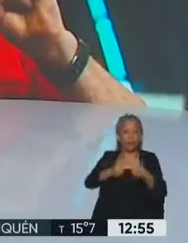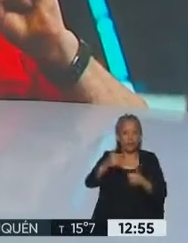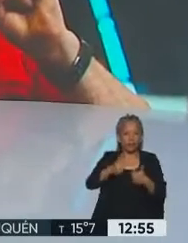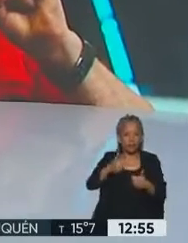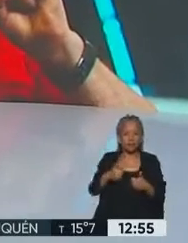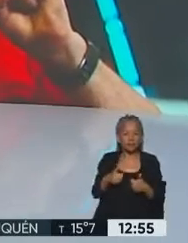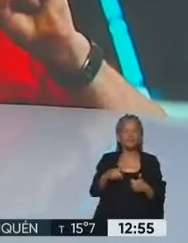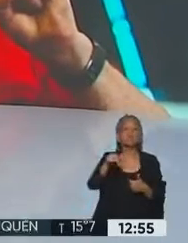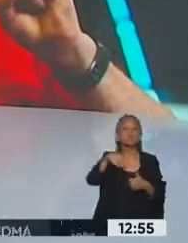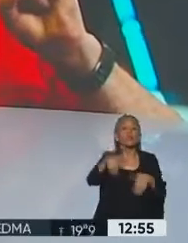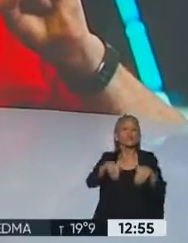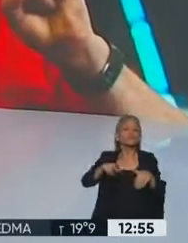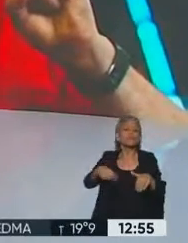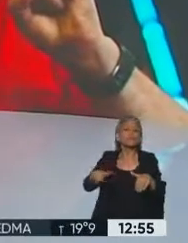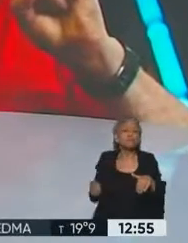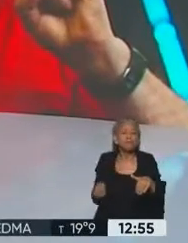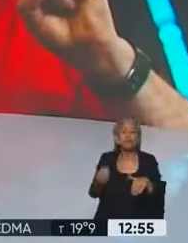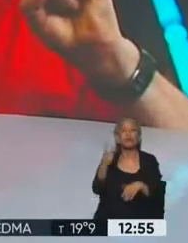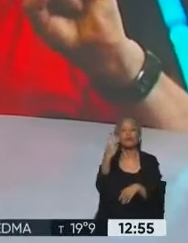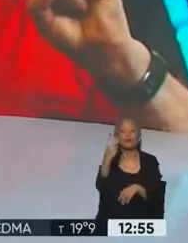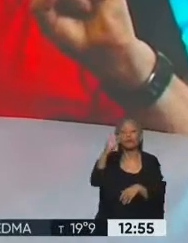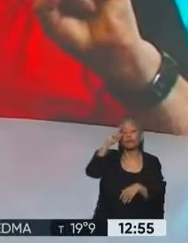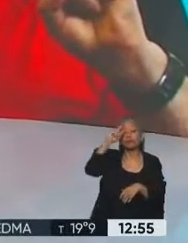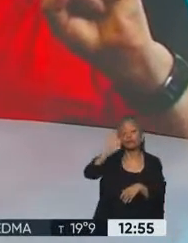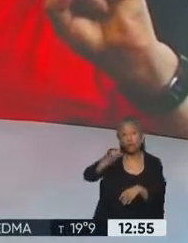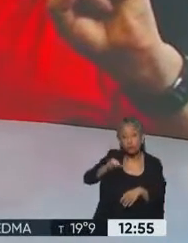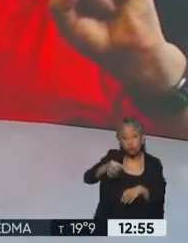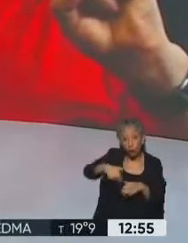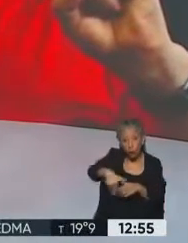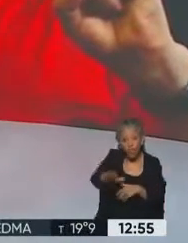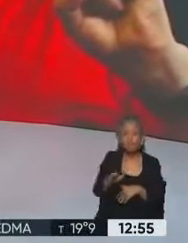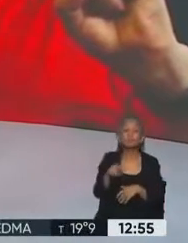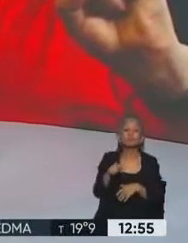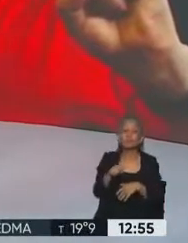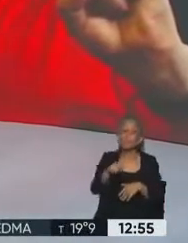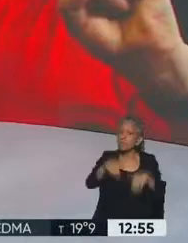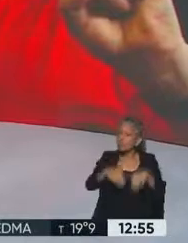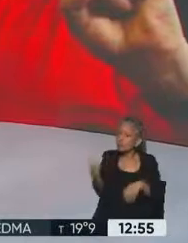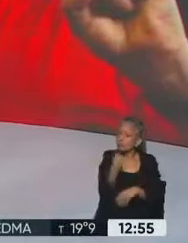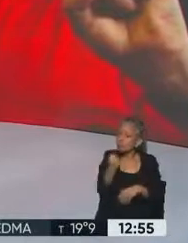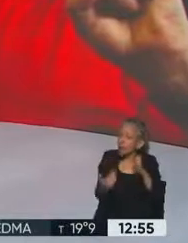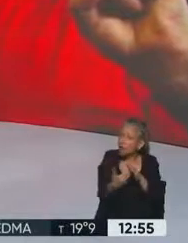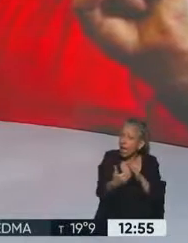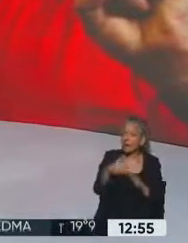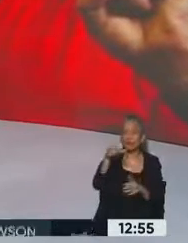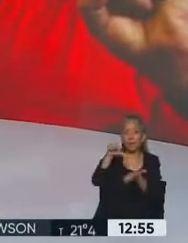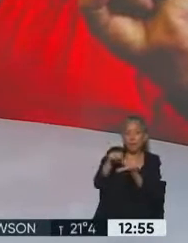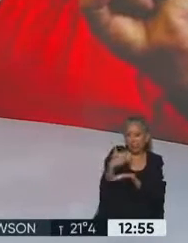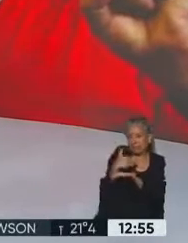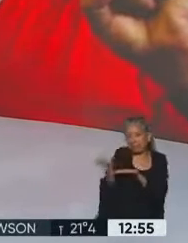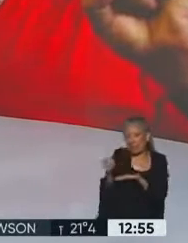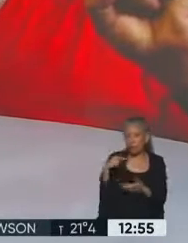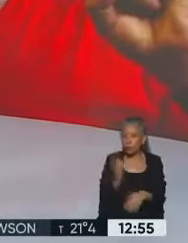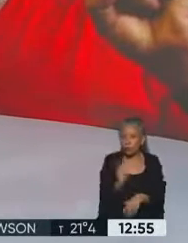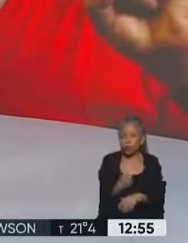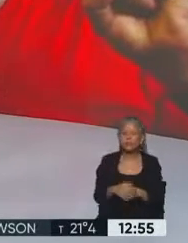elecciones que se llevarán a cabo el 2 de octubre una elección clave claro en un país vecino haber letizia gusto alejandra